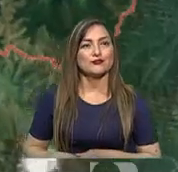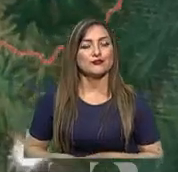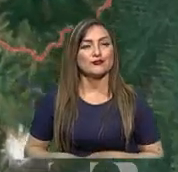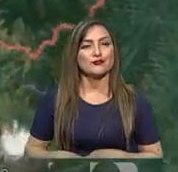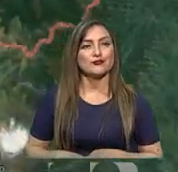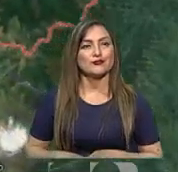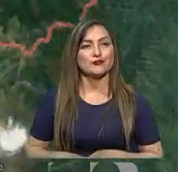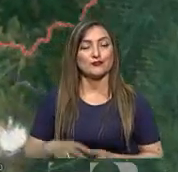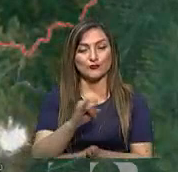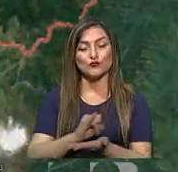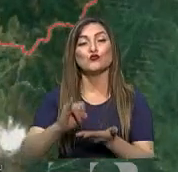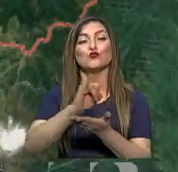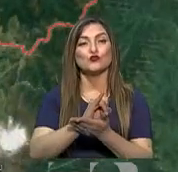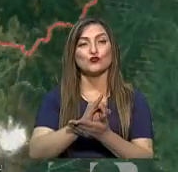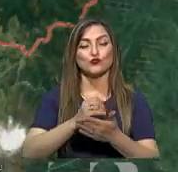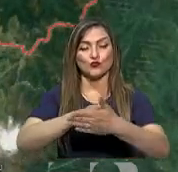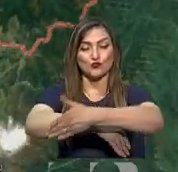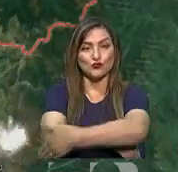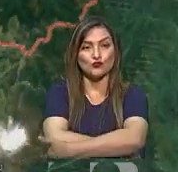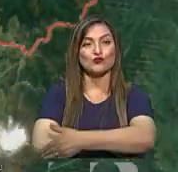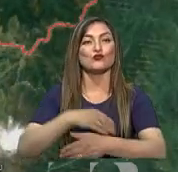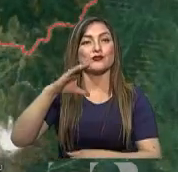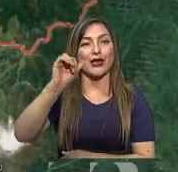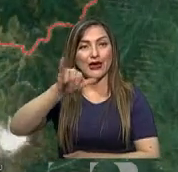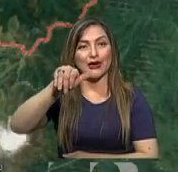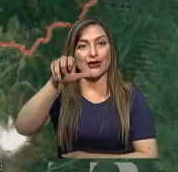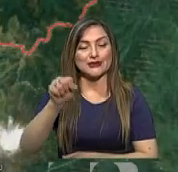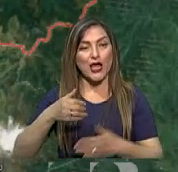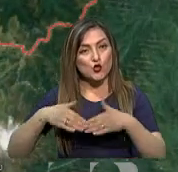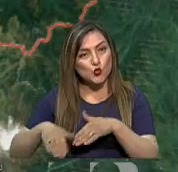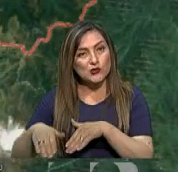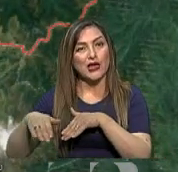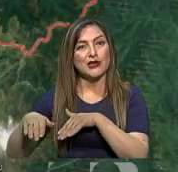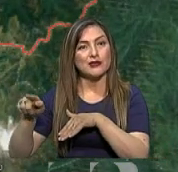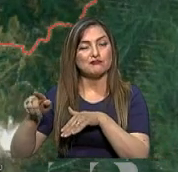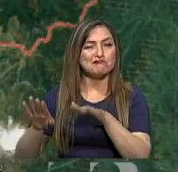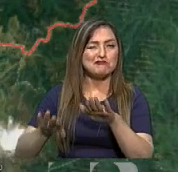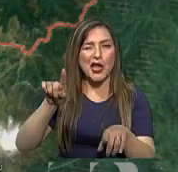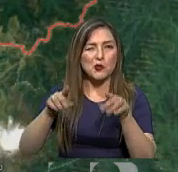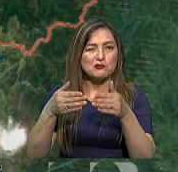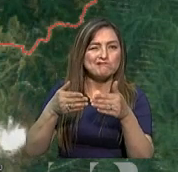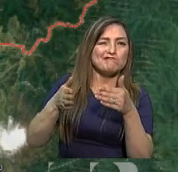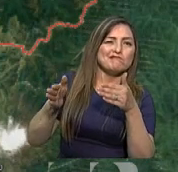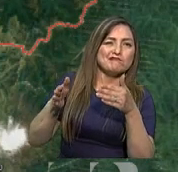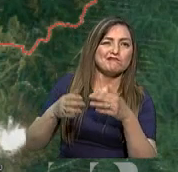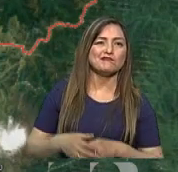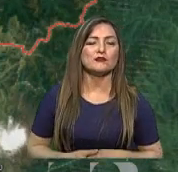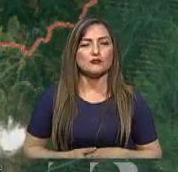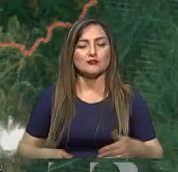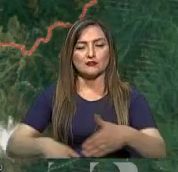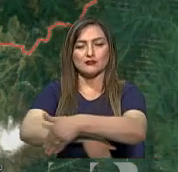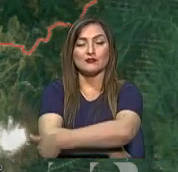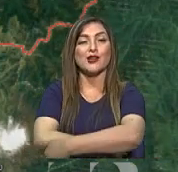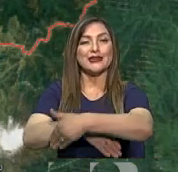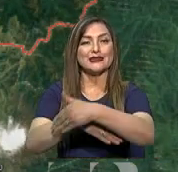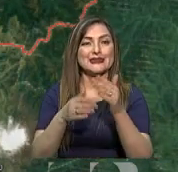en imbabura las vías otavalo cajas y atuntaqui otavalo parcialmente habilitadas la carretera a otavalo selva